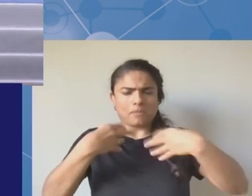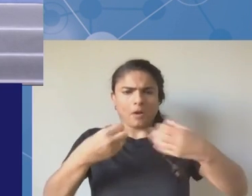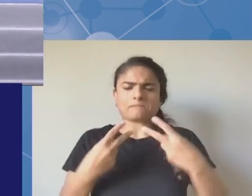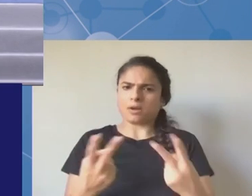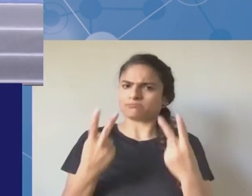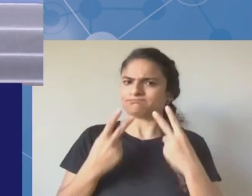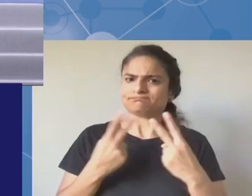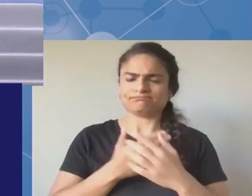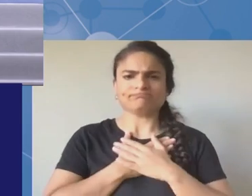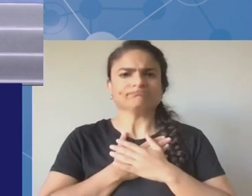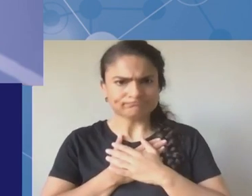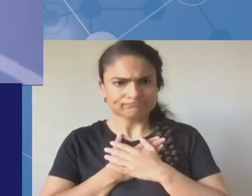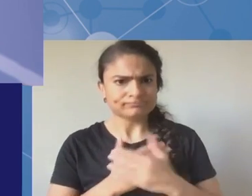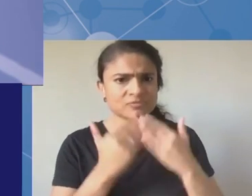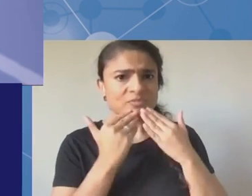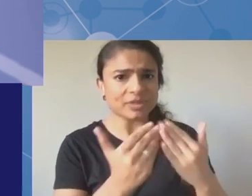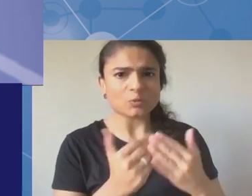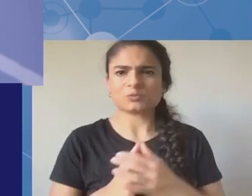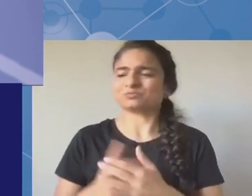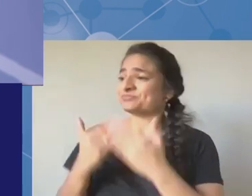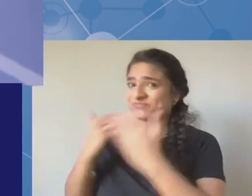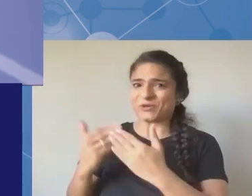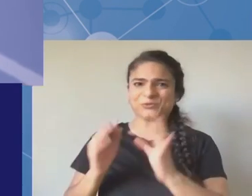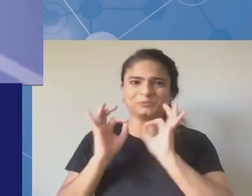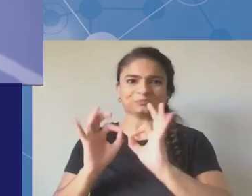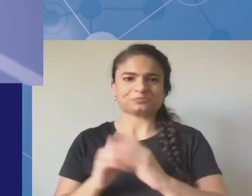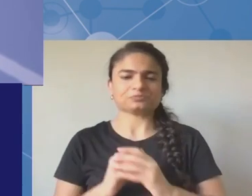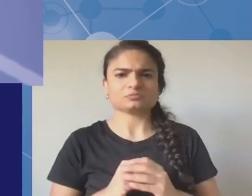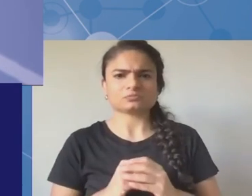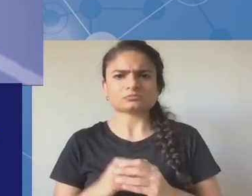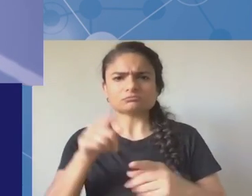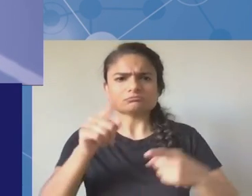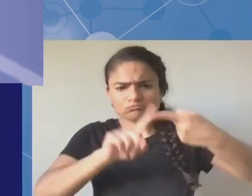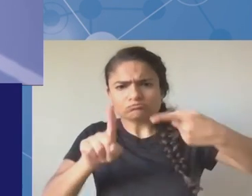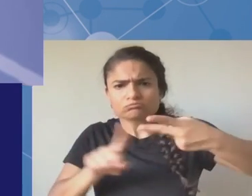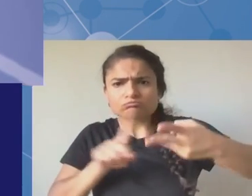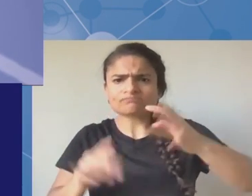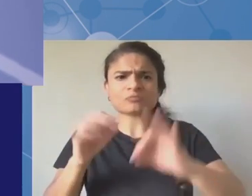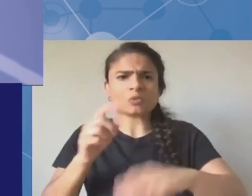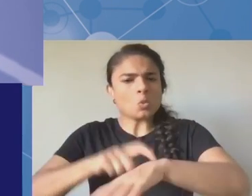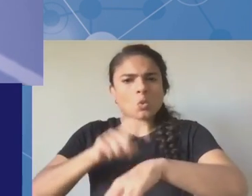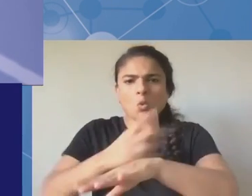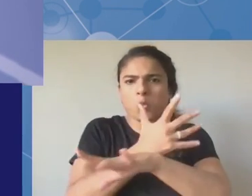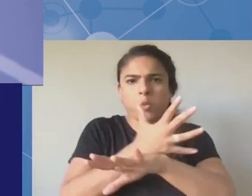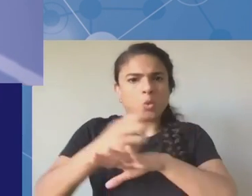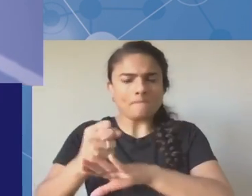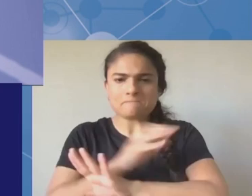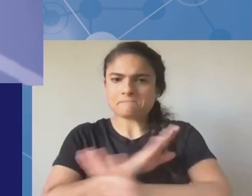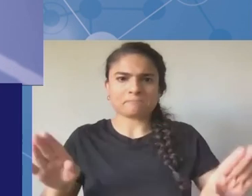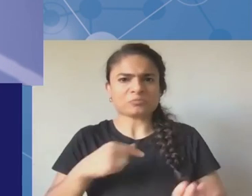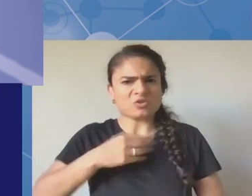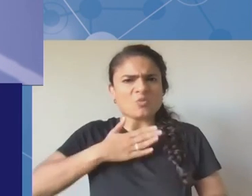Muchas gracias por todos estos comentarios. Termina el tiempo, así que voy a